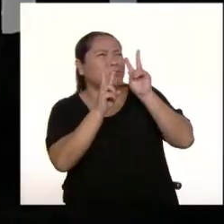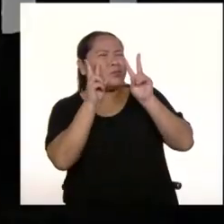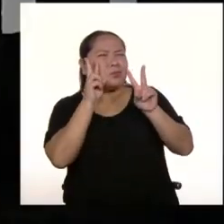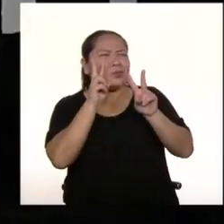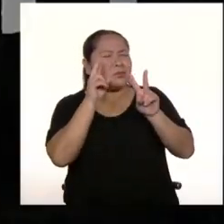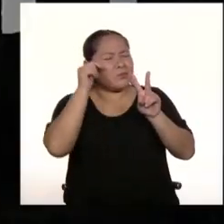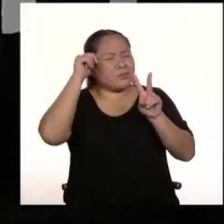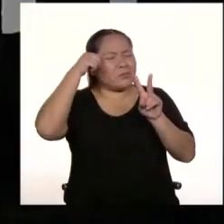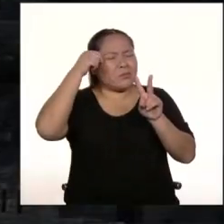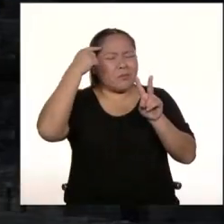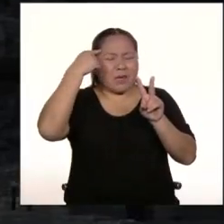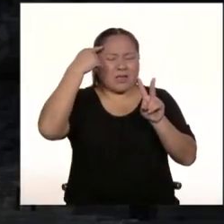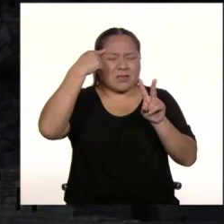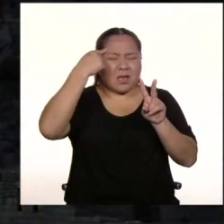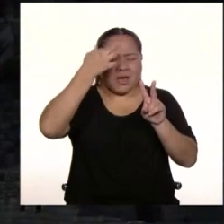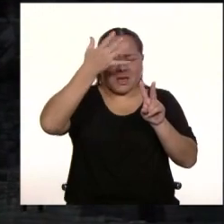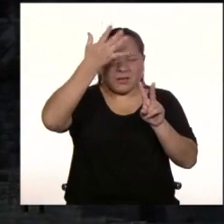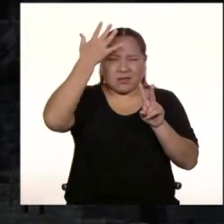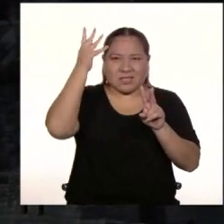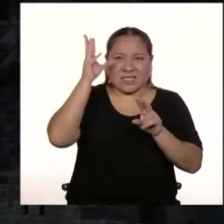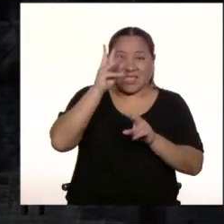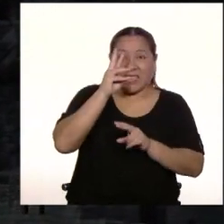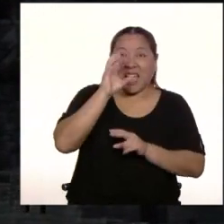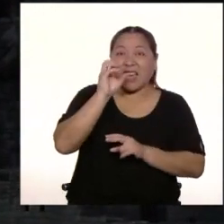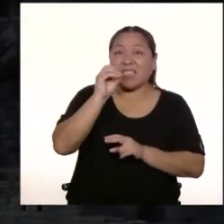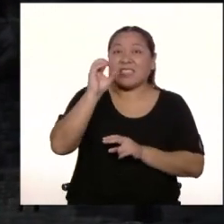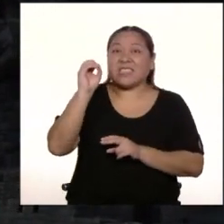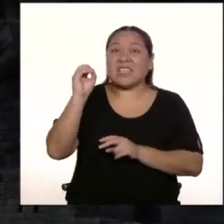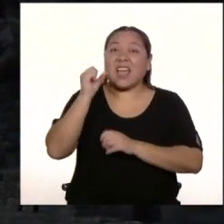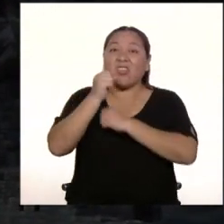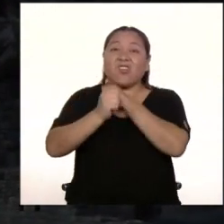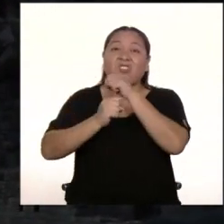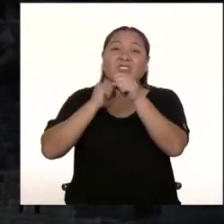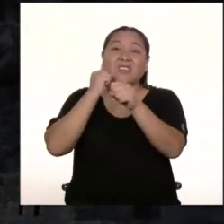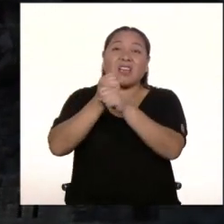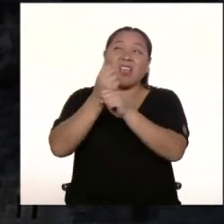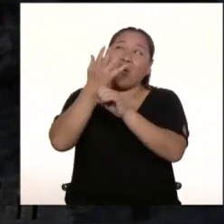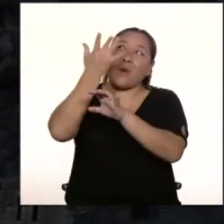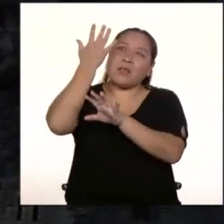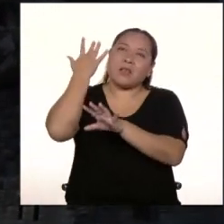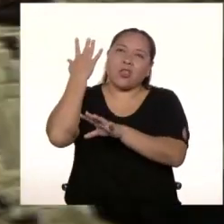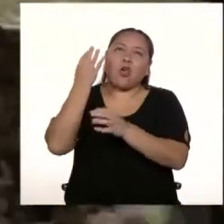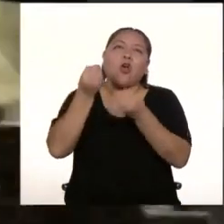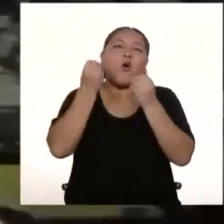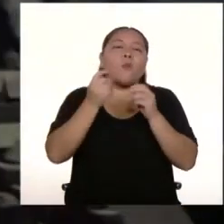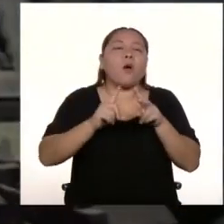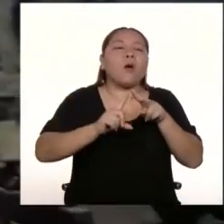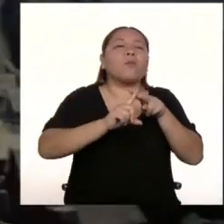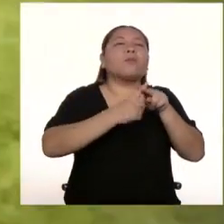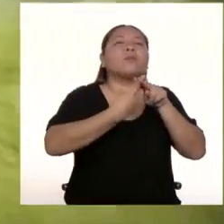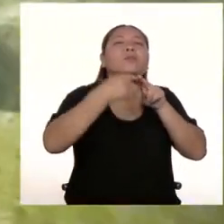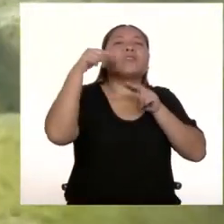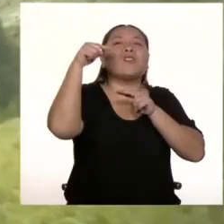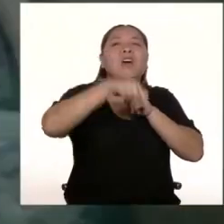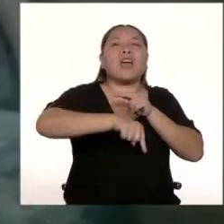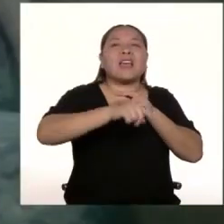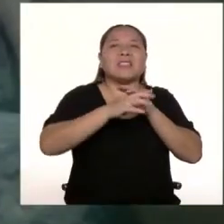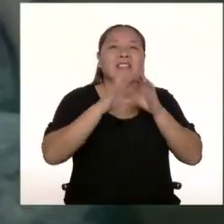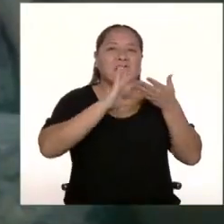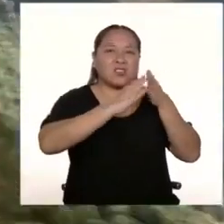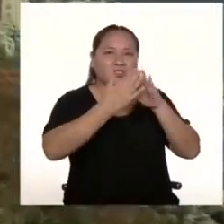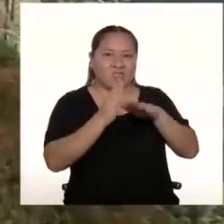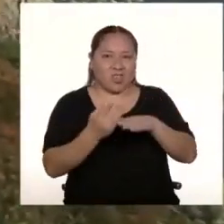600 años en el pasado, para ver con nuestros propios ojos el origen de una ciudad legendaria que hoy conocemos